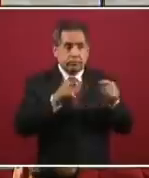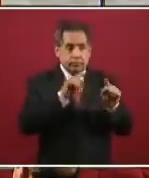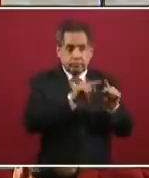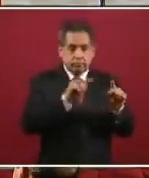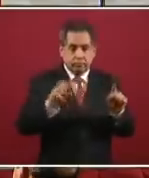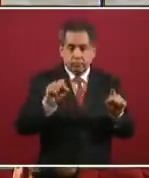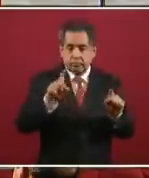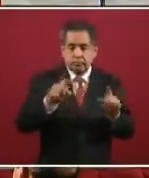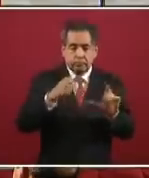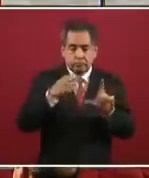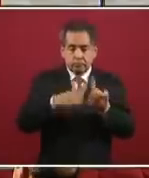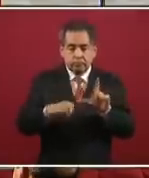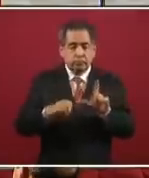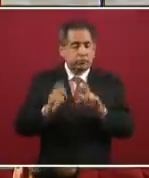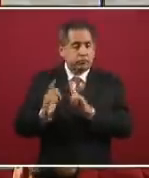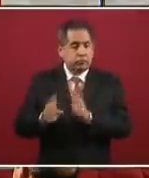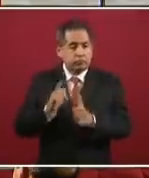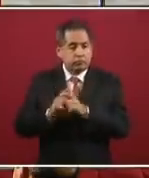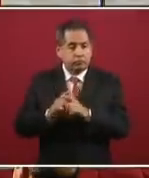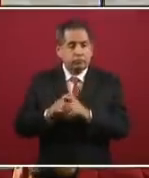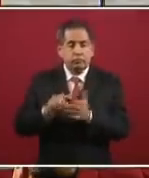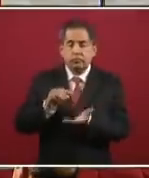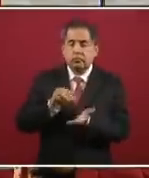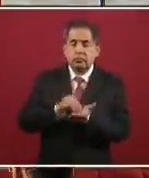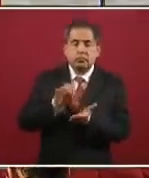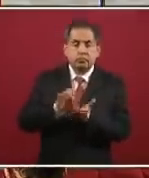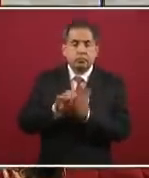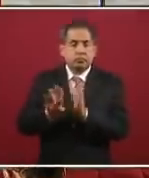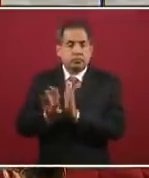Diego, El Paso, Laredo, McAllen y Brownsville.